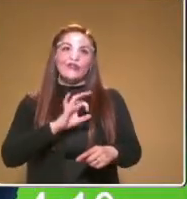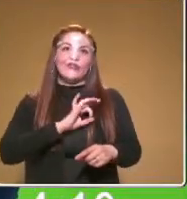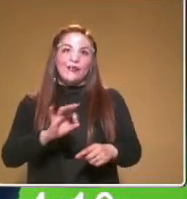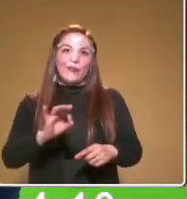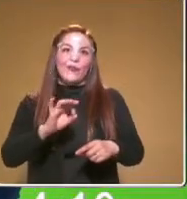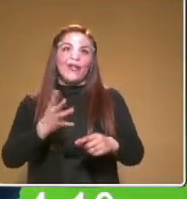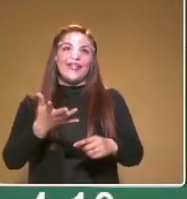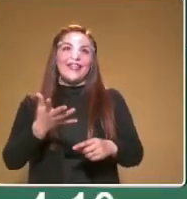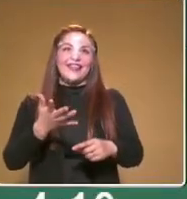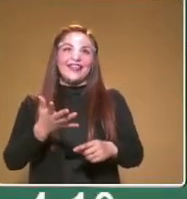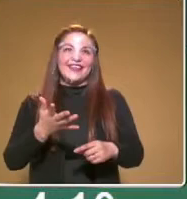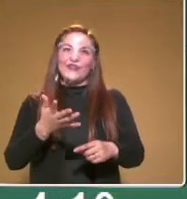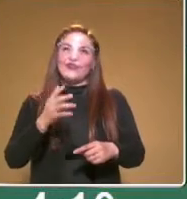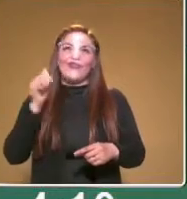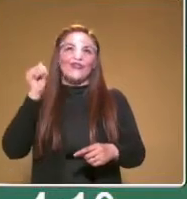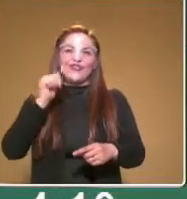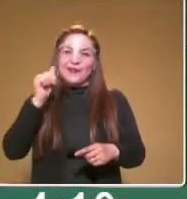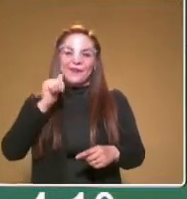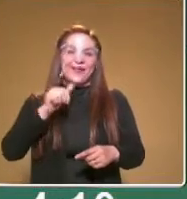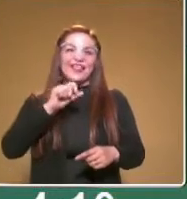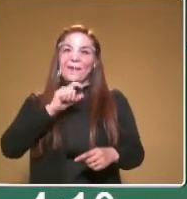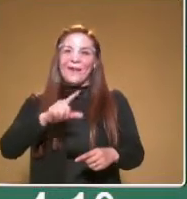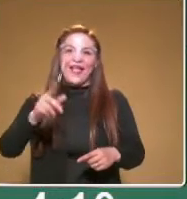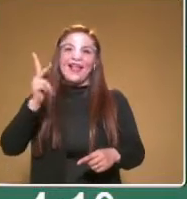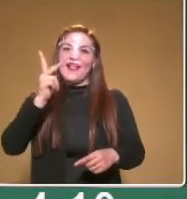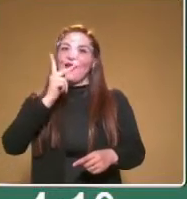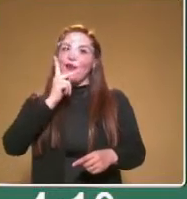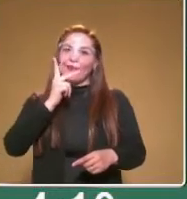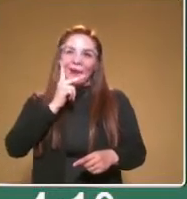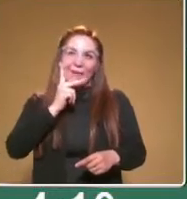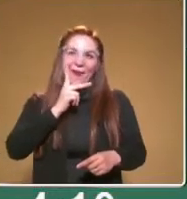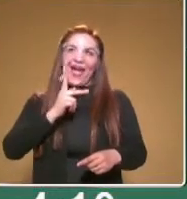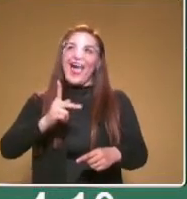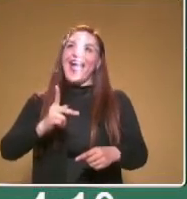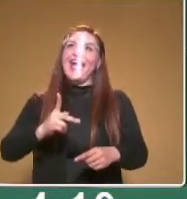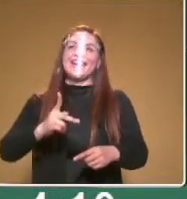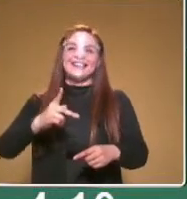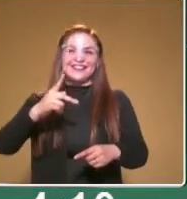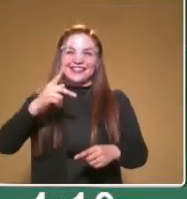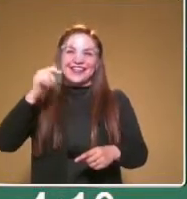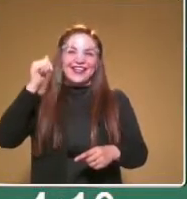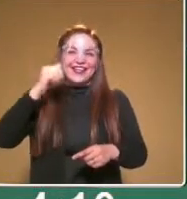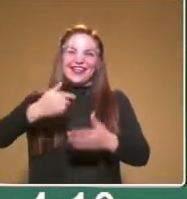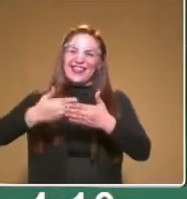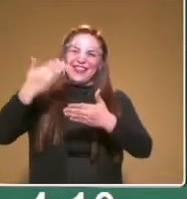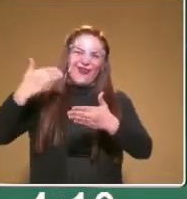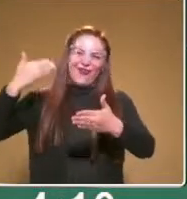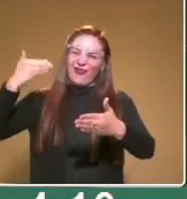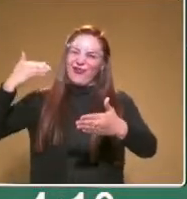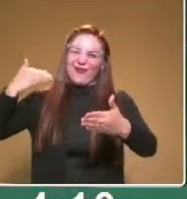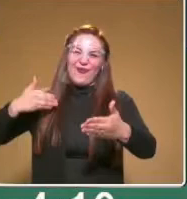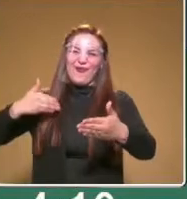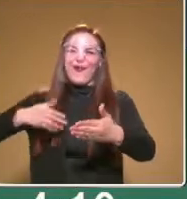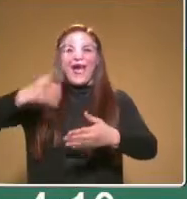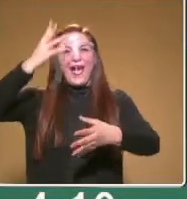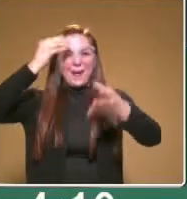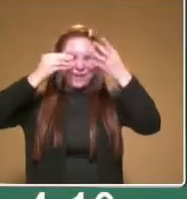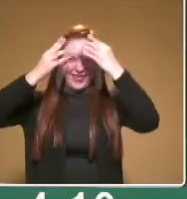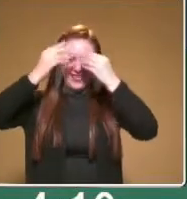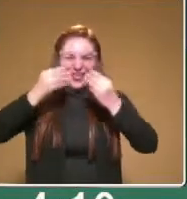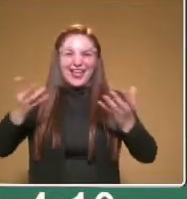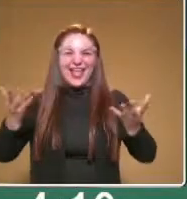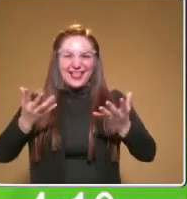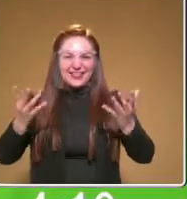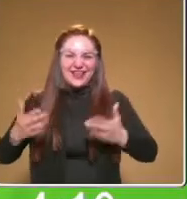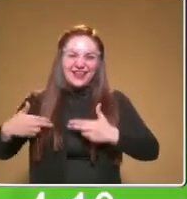los abuelitos o los papás de todos esos tipos de resumen que también después podemos ir aprendiendo a hacer. El día de hoy vamos